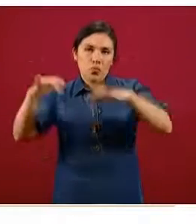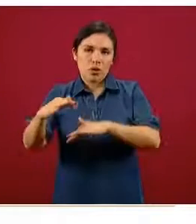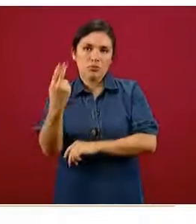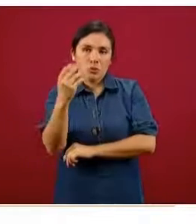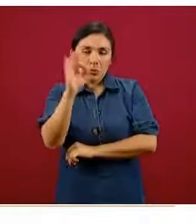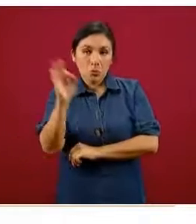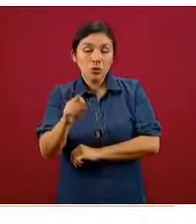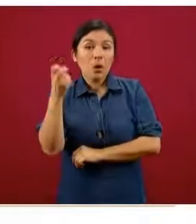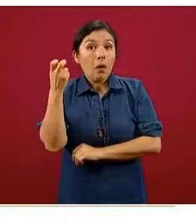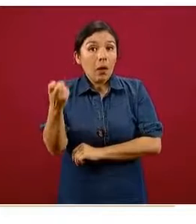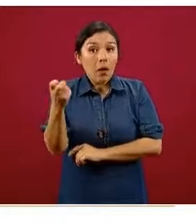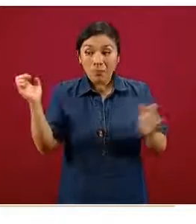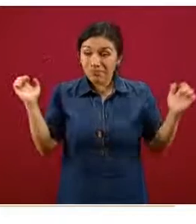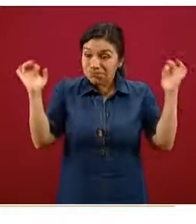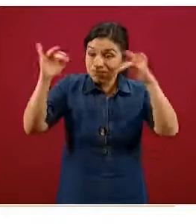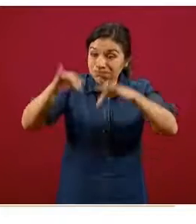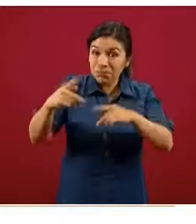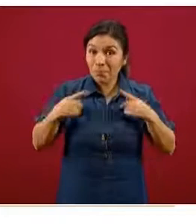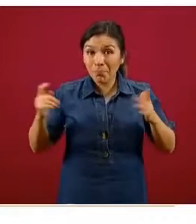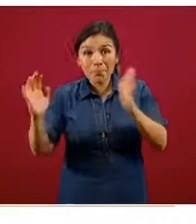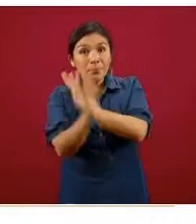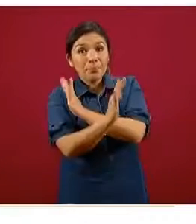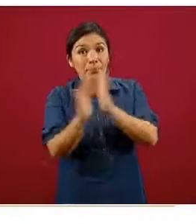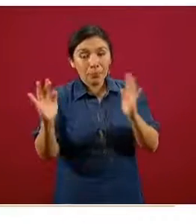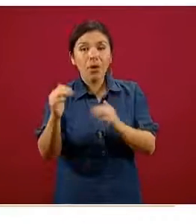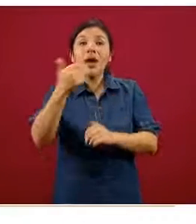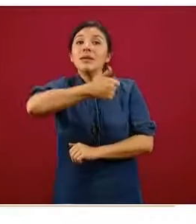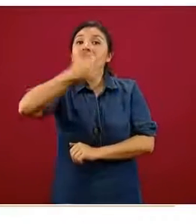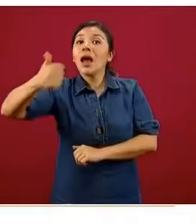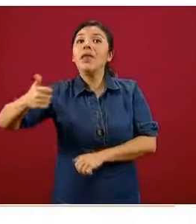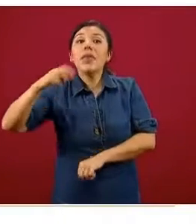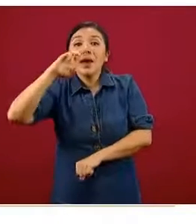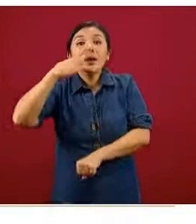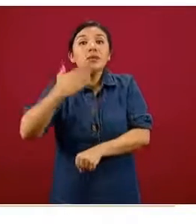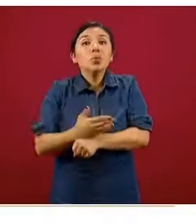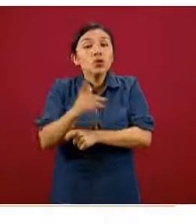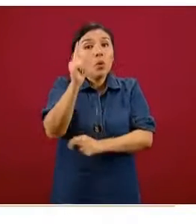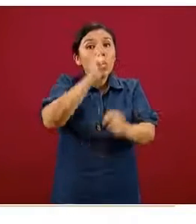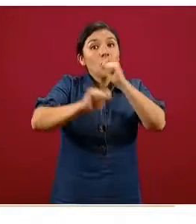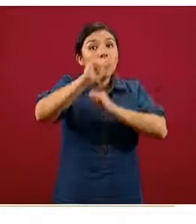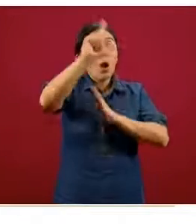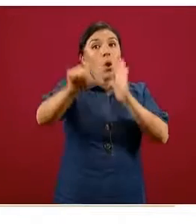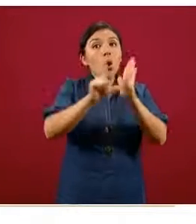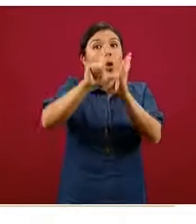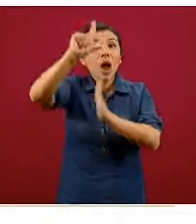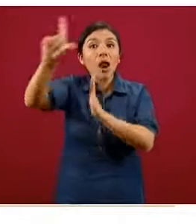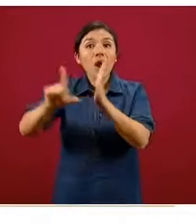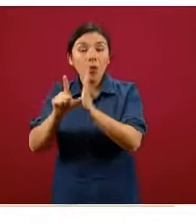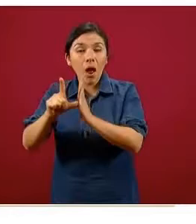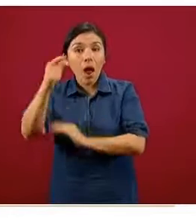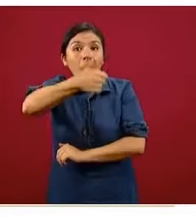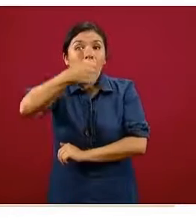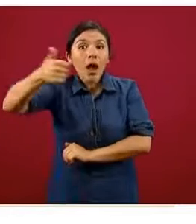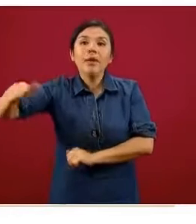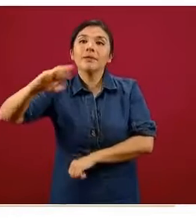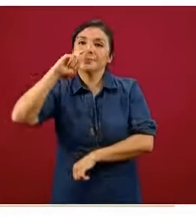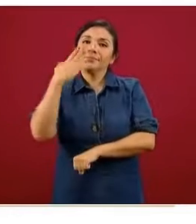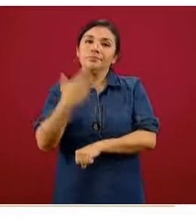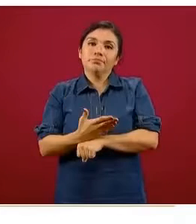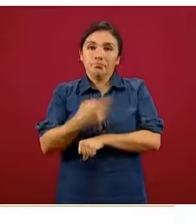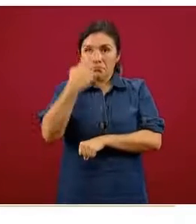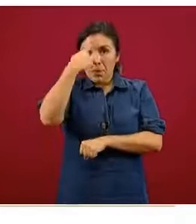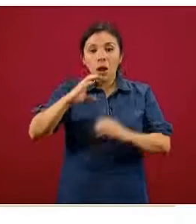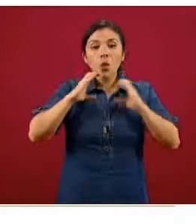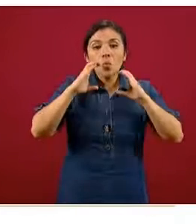naranja, y es un aforo que, bueno, cada responsable de los locales o tiendas que están al interior del